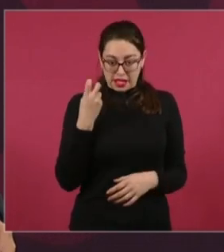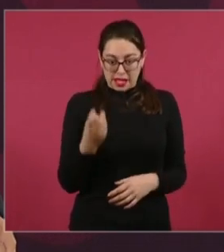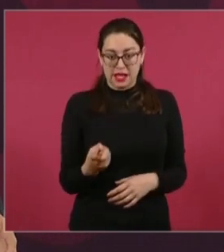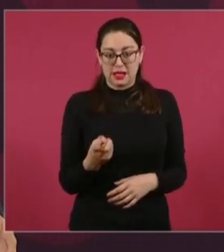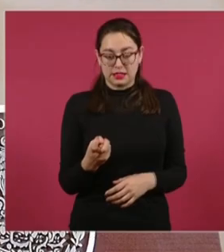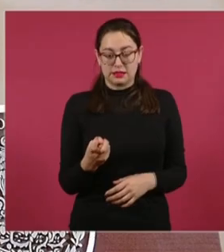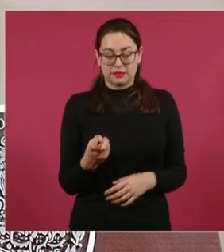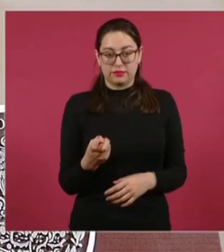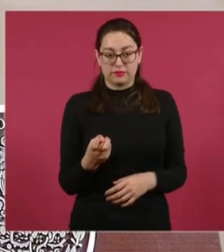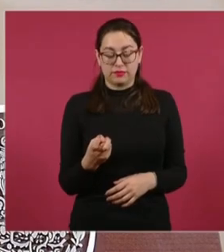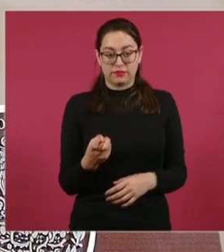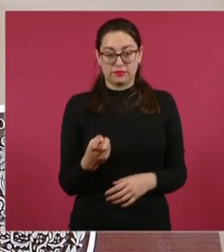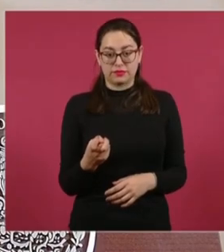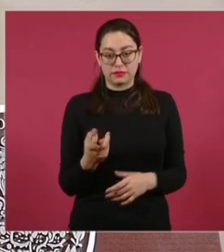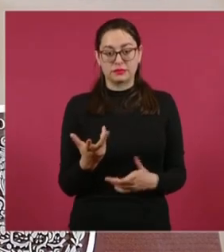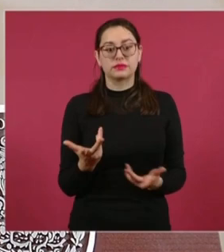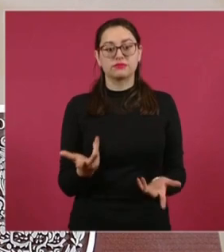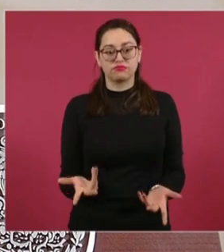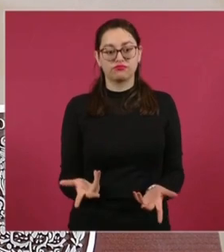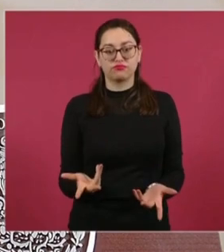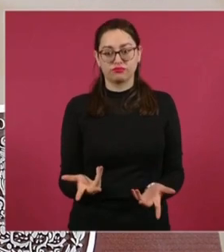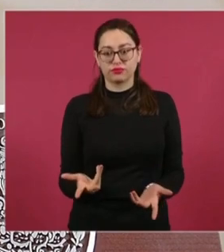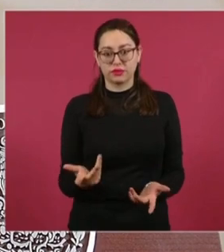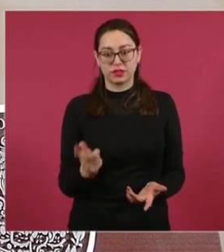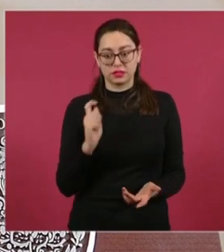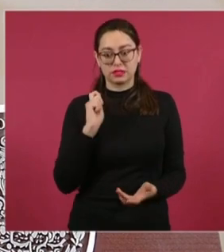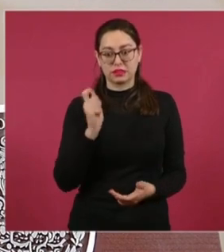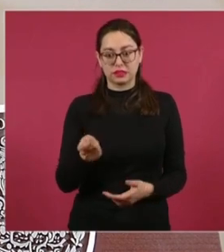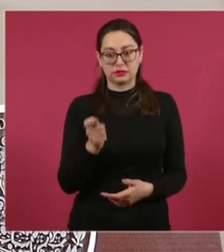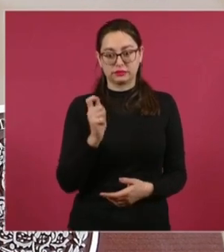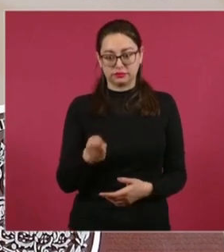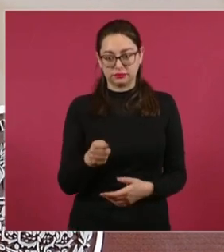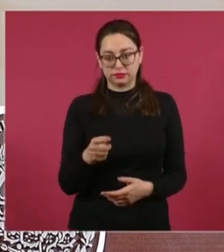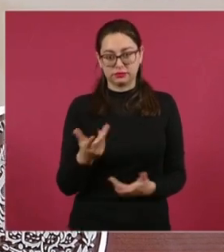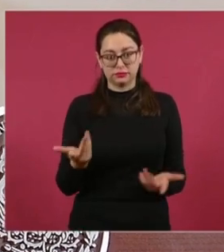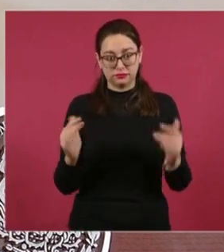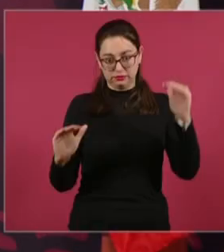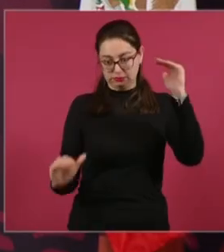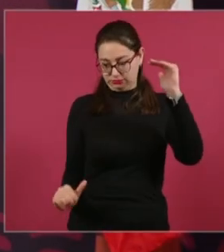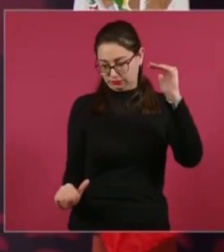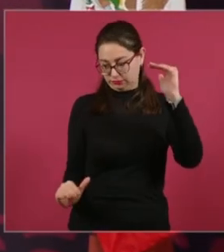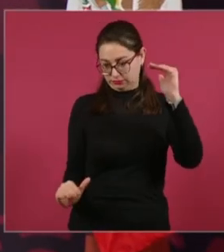darle más al que tiene menos,